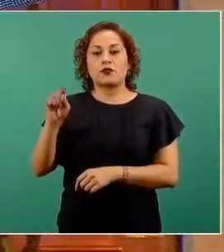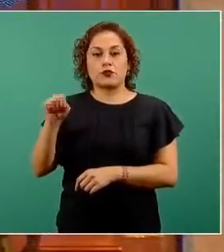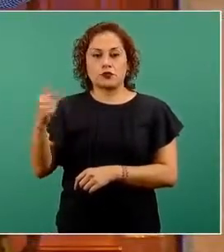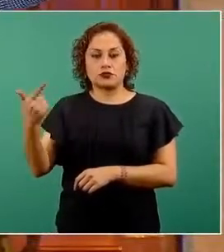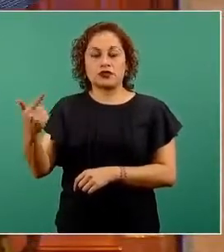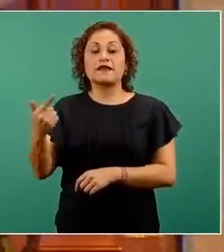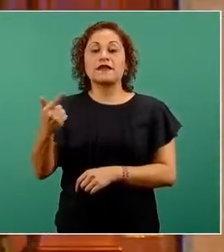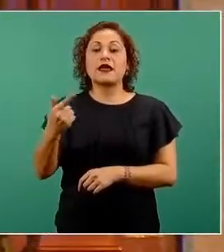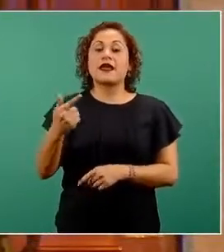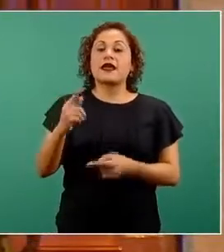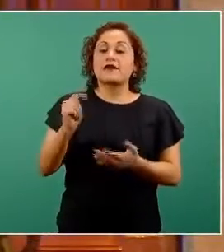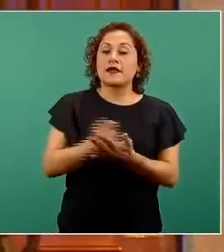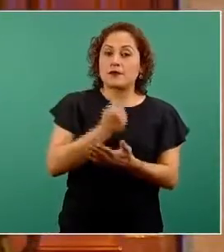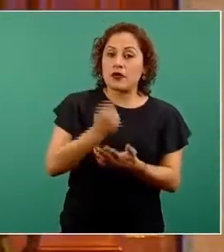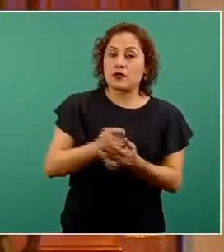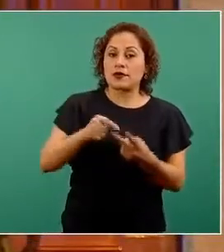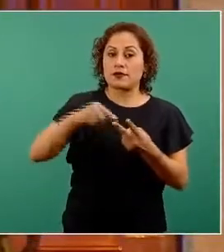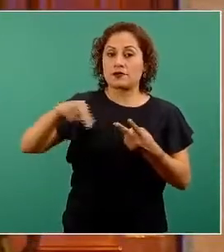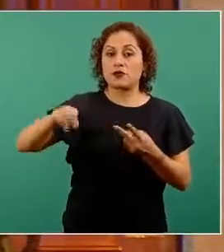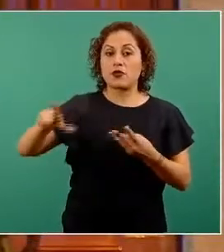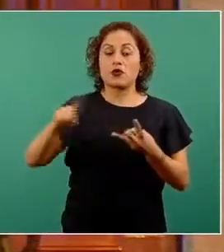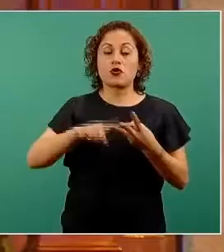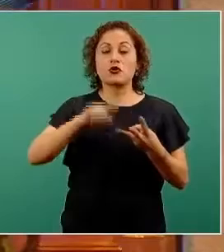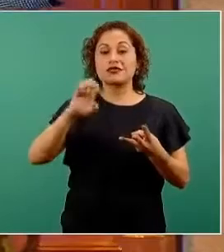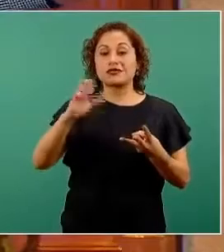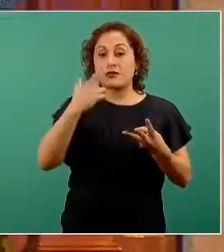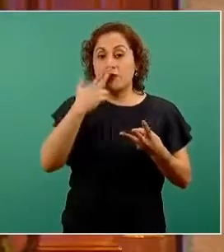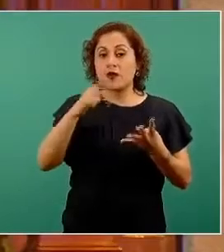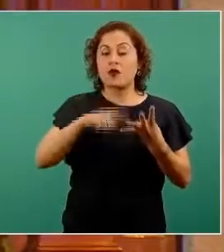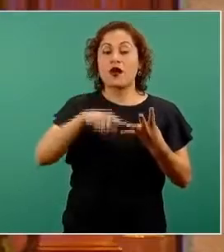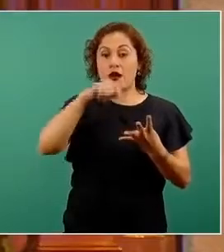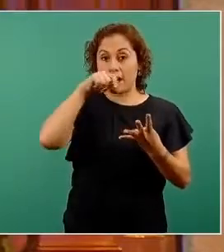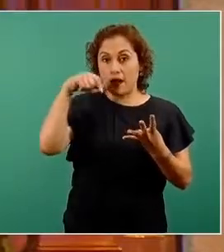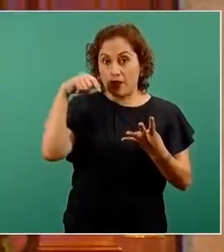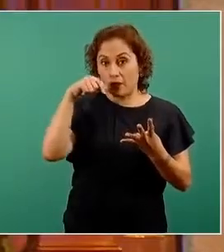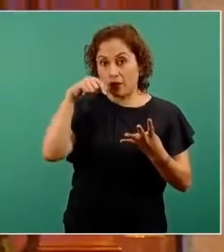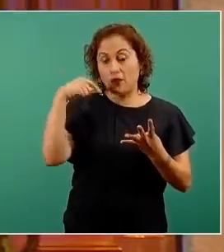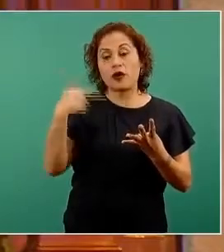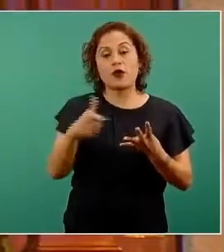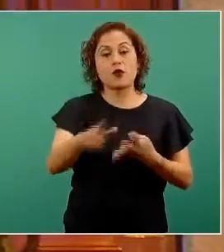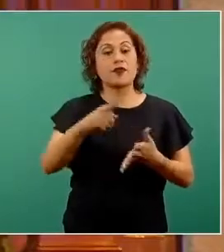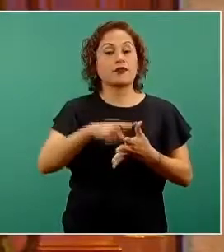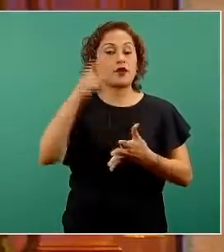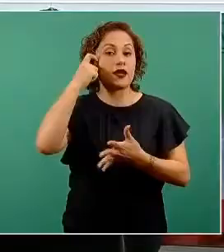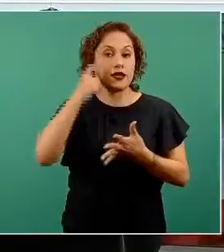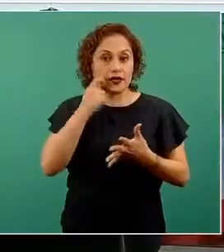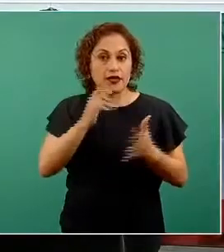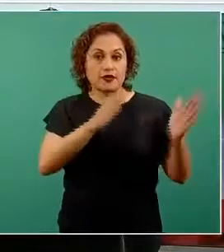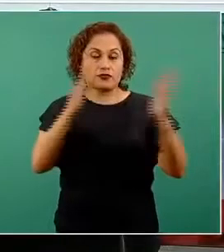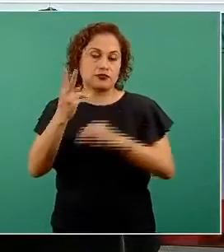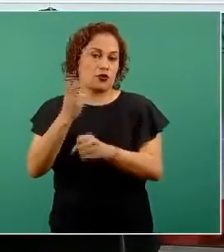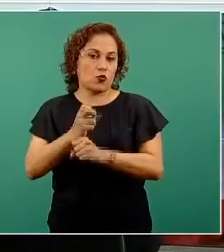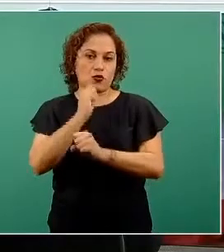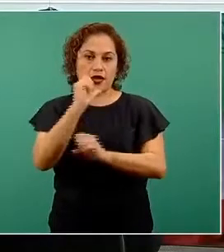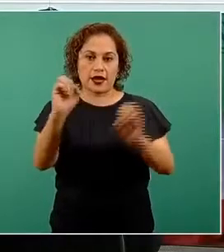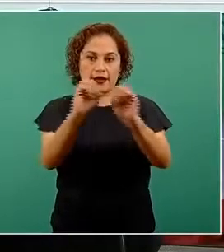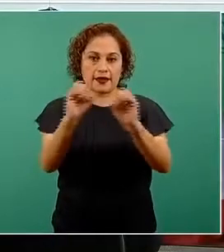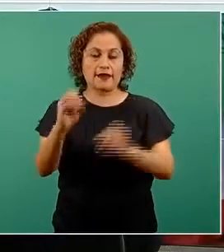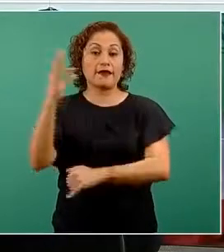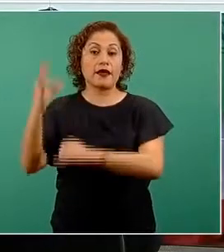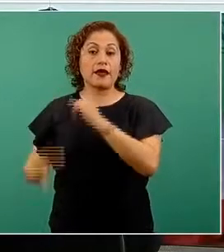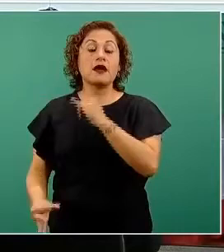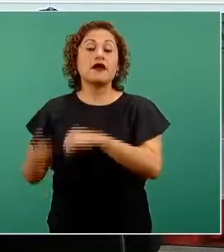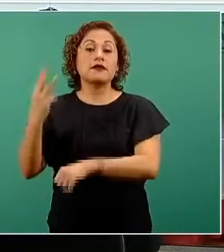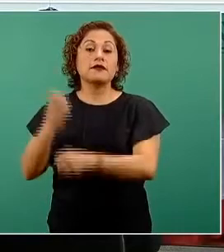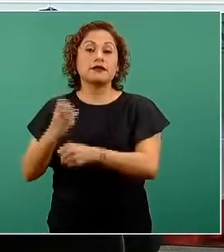Tamaulipas, Nuevo León, Chihuahua, Guanajuato y Guerrero, obviamente ninguna entidad en el caso de la segunda, y en el caso de la tercera, Chihuahua,